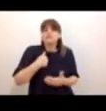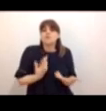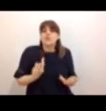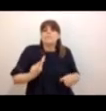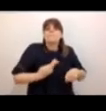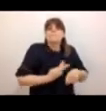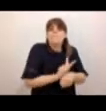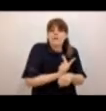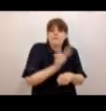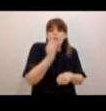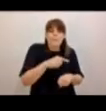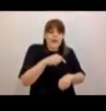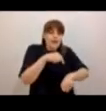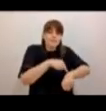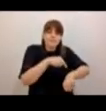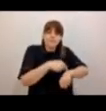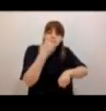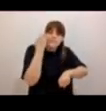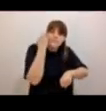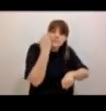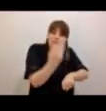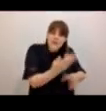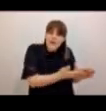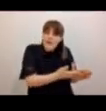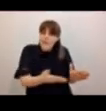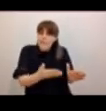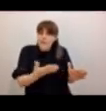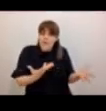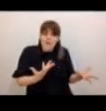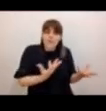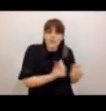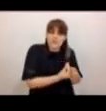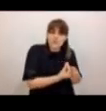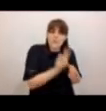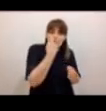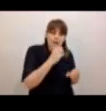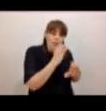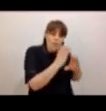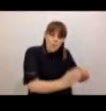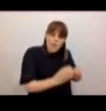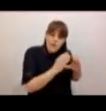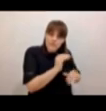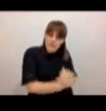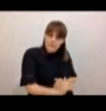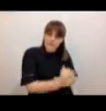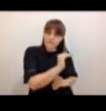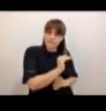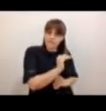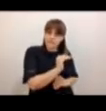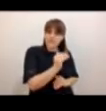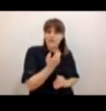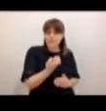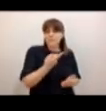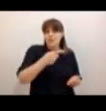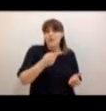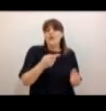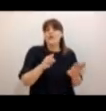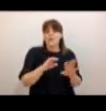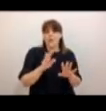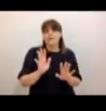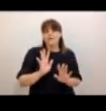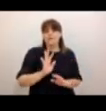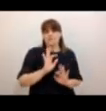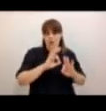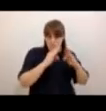y este y este tiempo tiene que ver con la crianza con el tipo de crianza pero también con la disposición que se